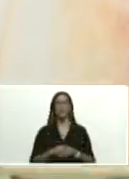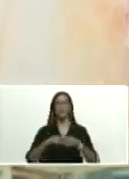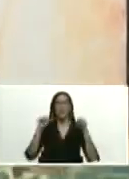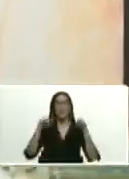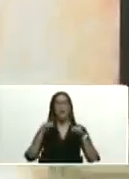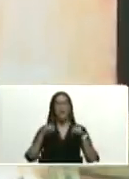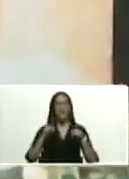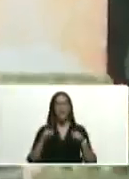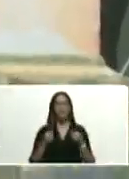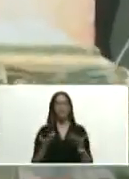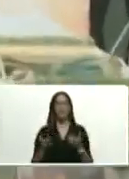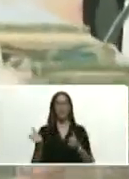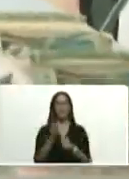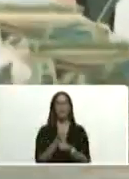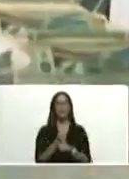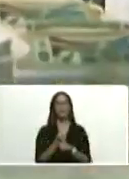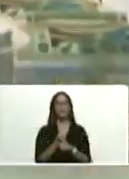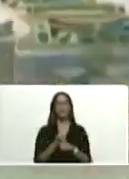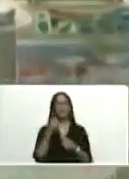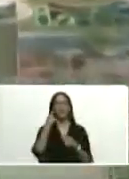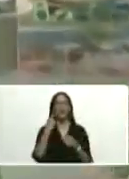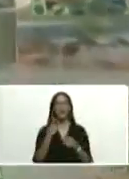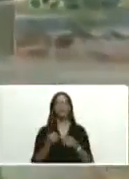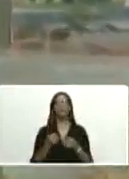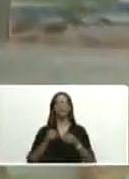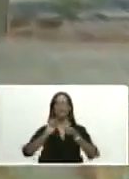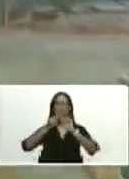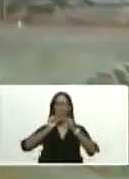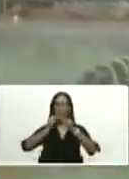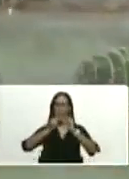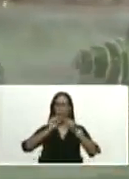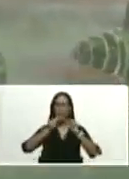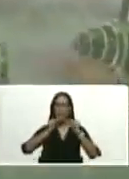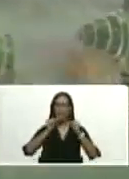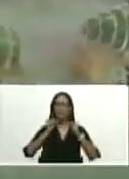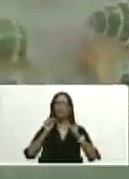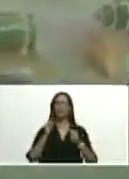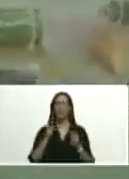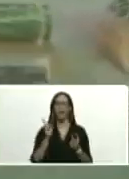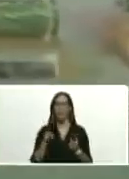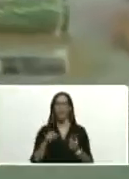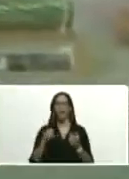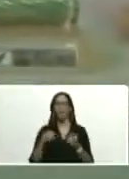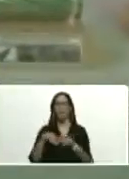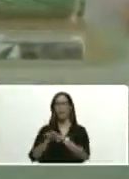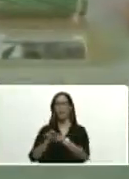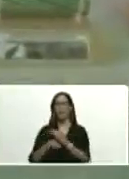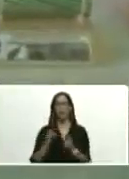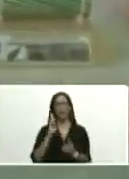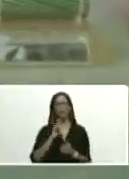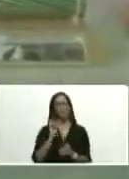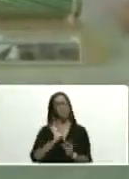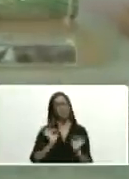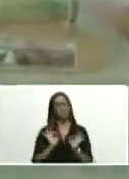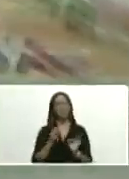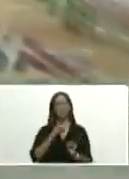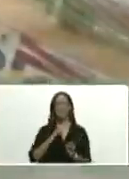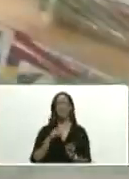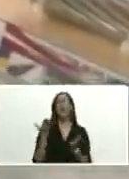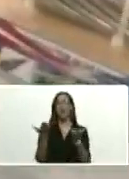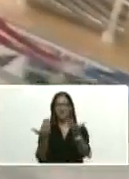alcázar es decir la materia prima Es de alcázar de unos tornillos desechados también por alcázar nosotros traemos el los tornillos